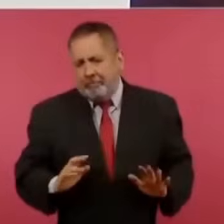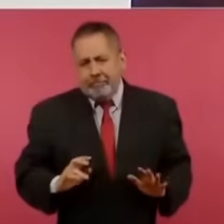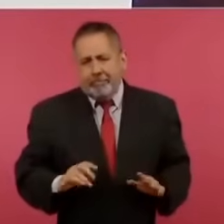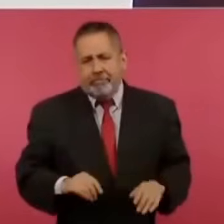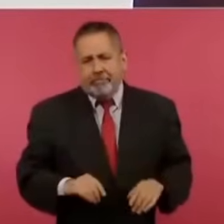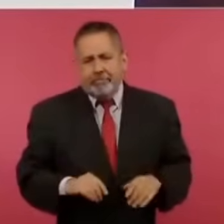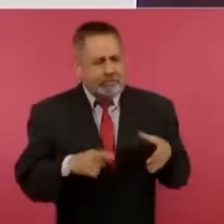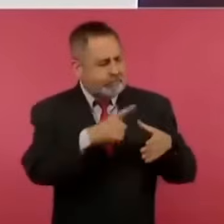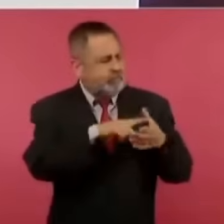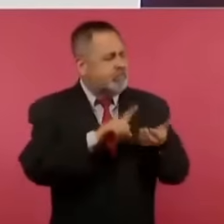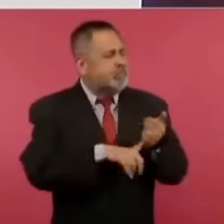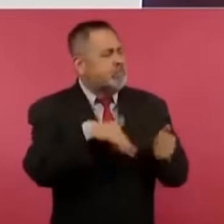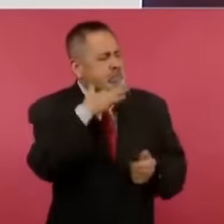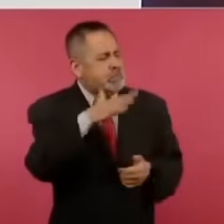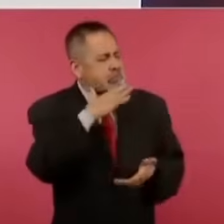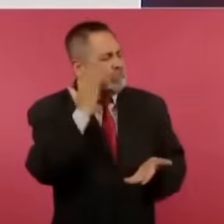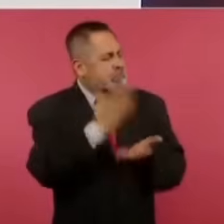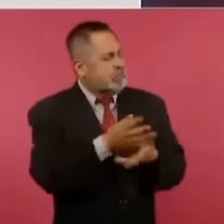y a los corruptos,